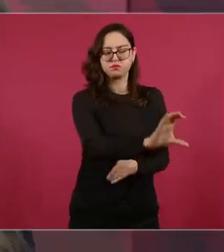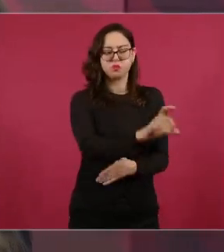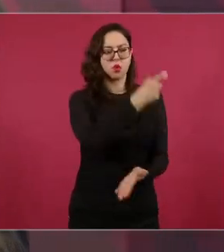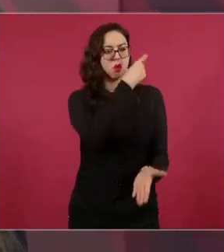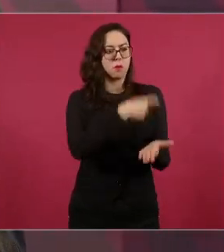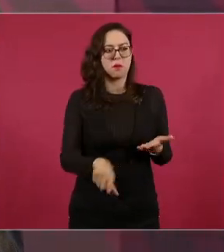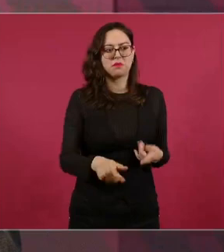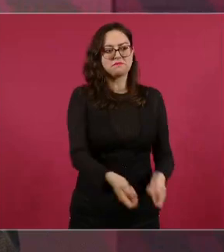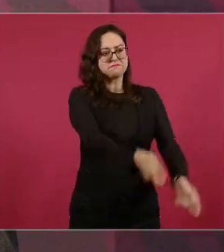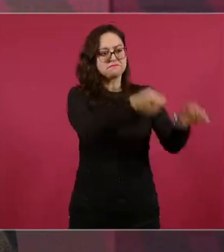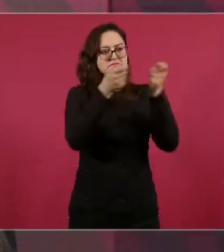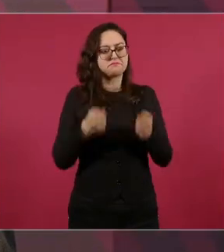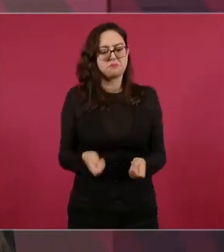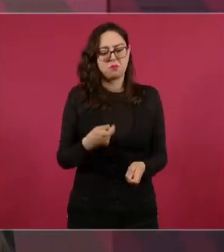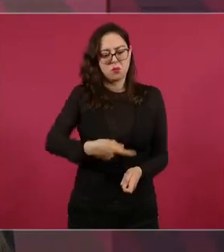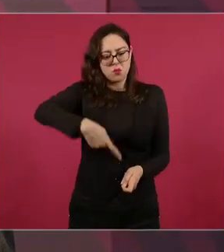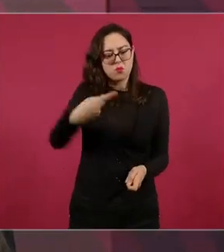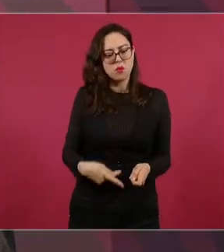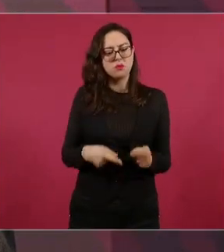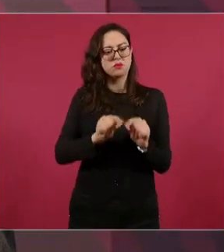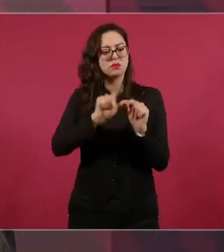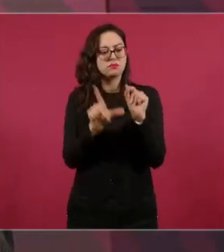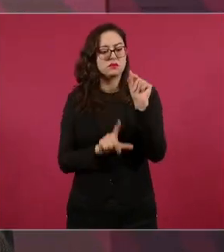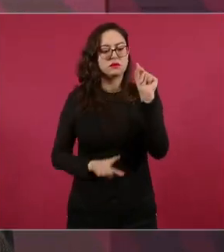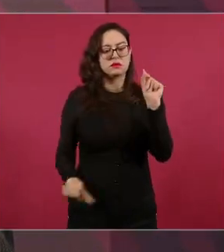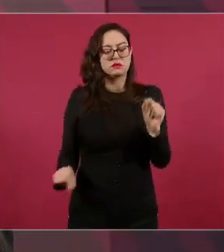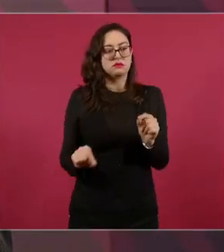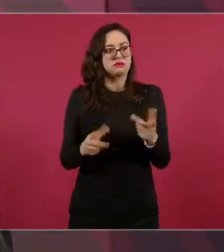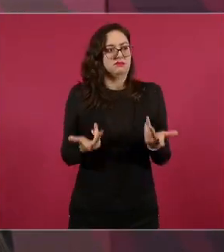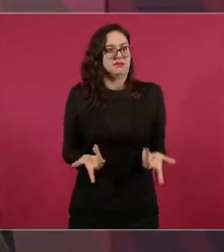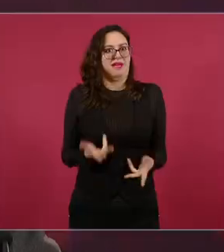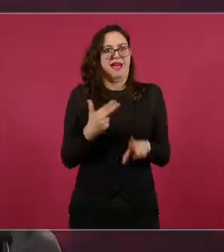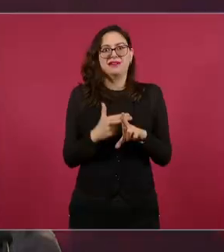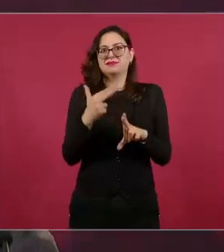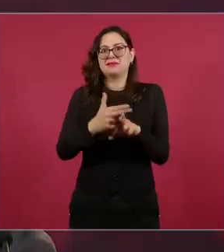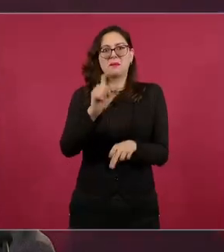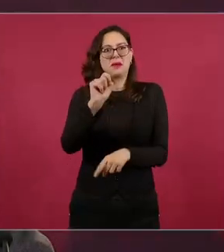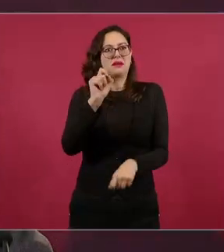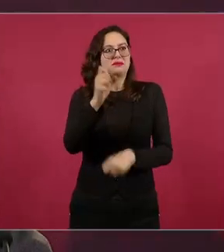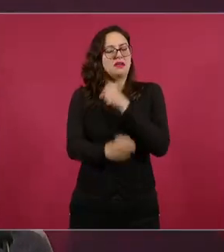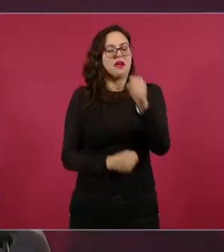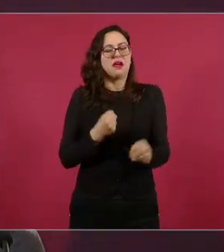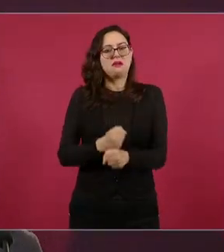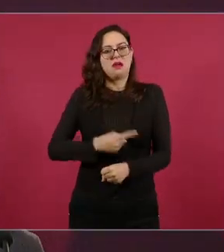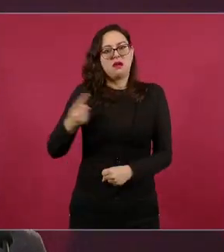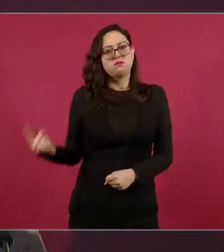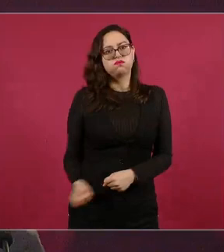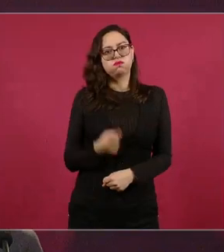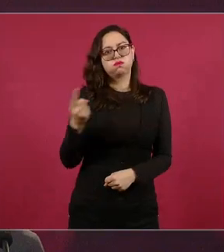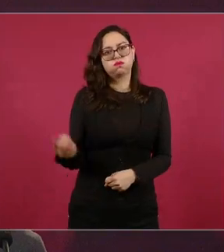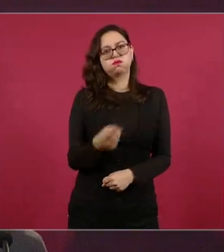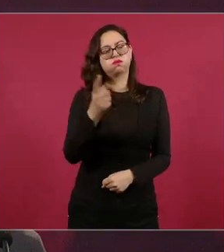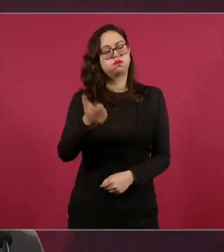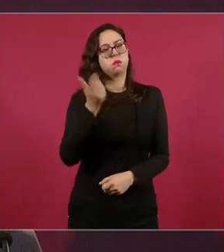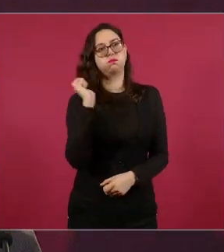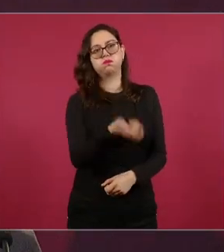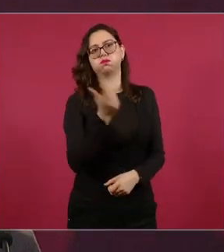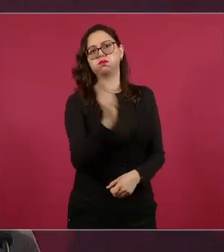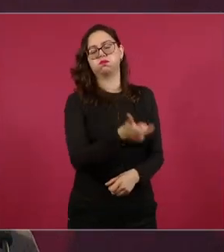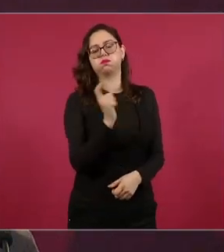eternamente con dinero del presupuesto